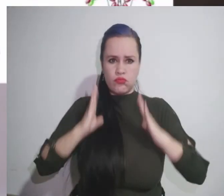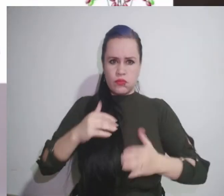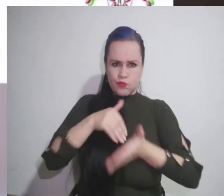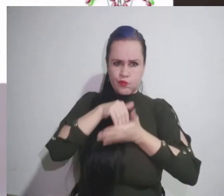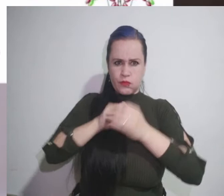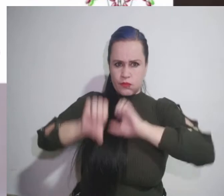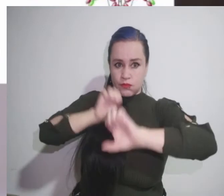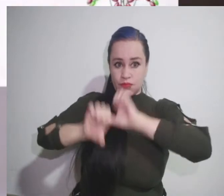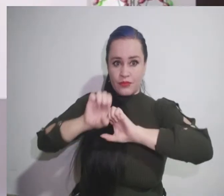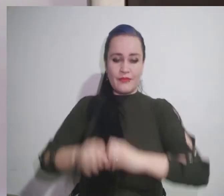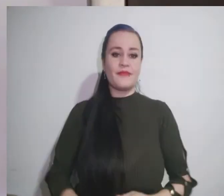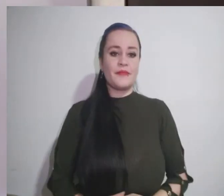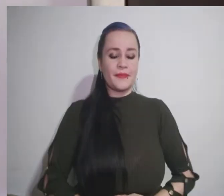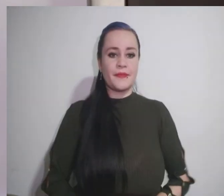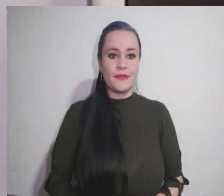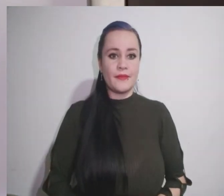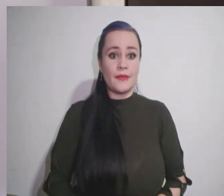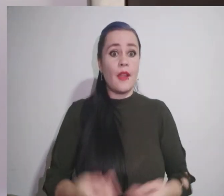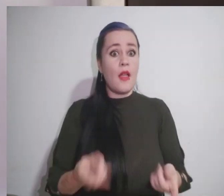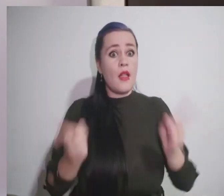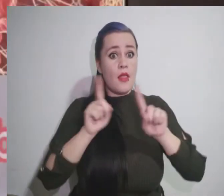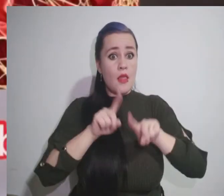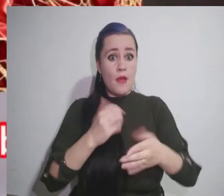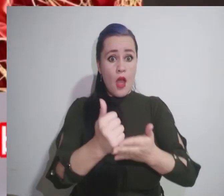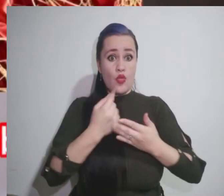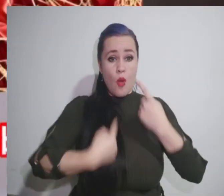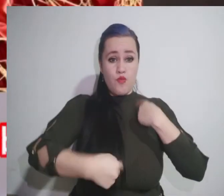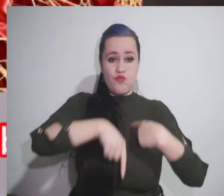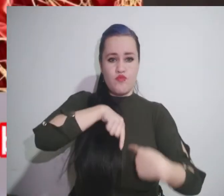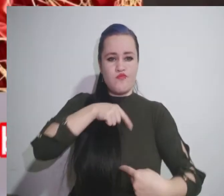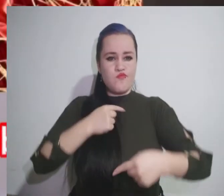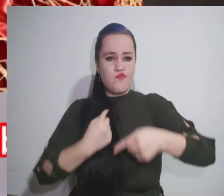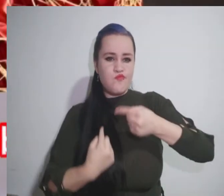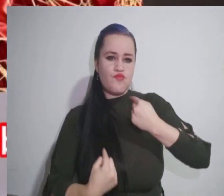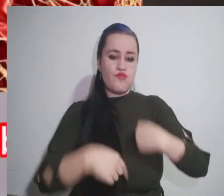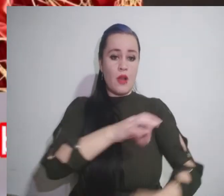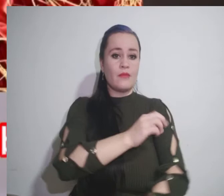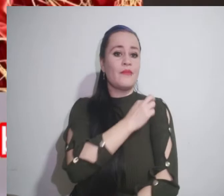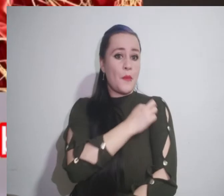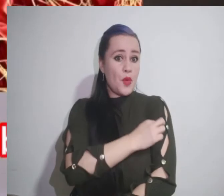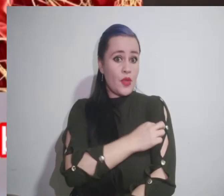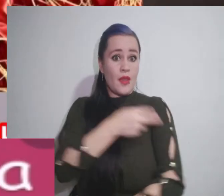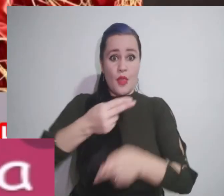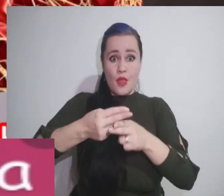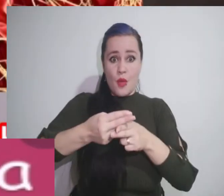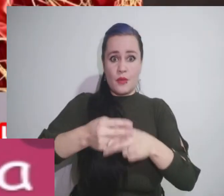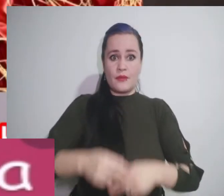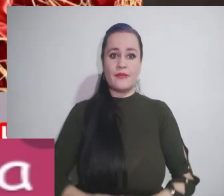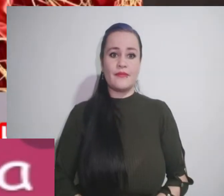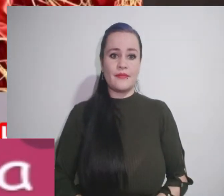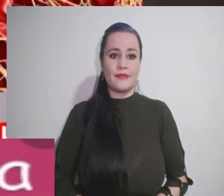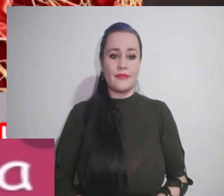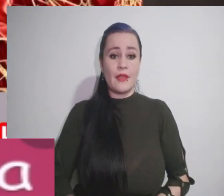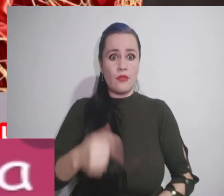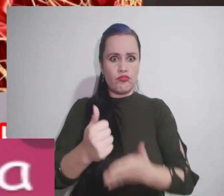la defensa de nuestro organismo. También hay funciones de coagulación, como es el caso de una proteína llamada fibrina, que forma